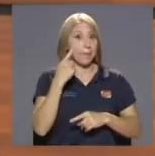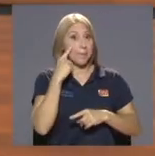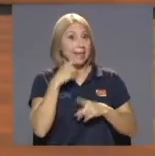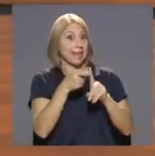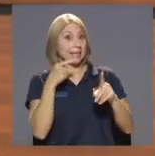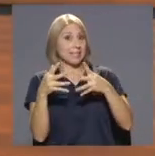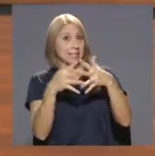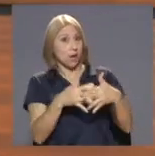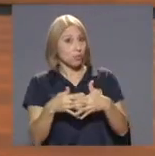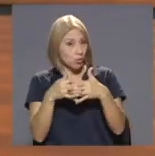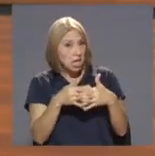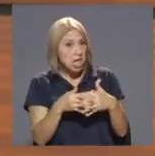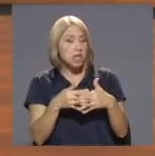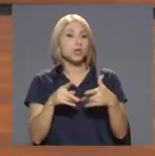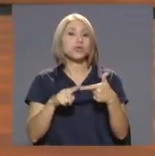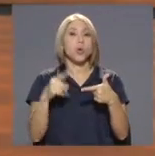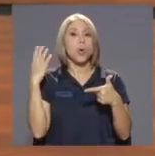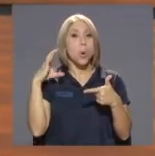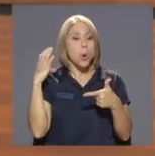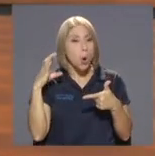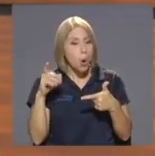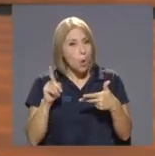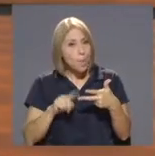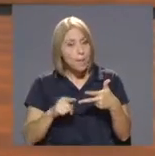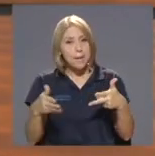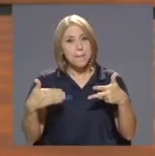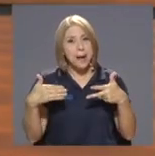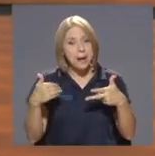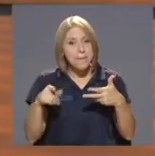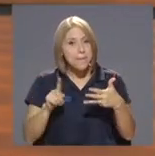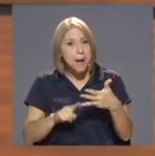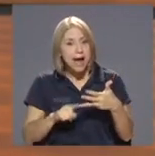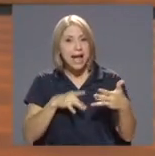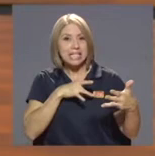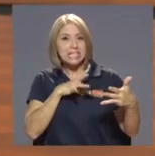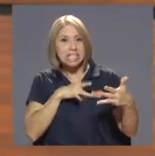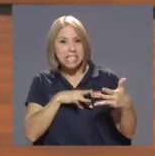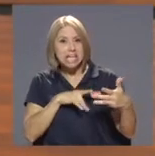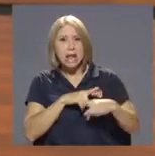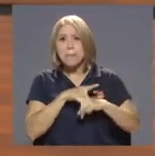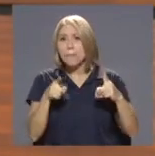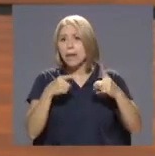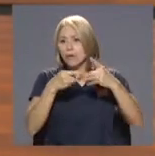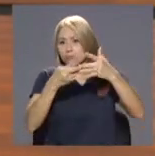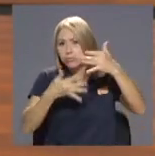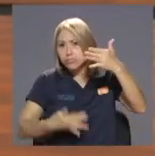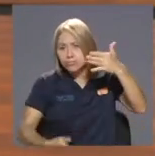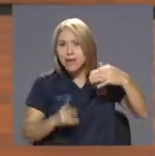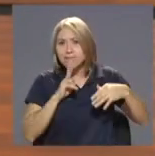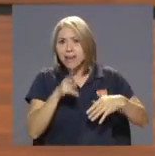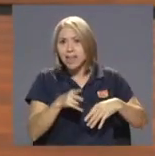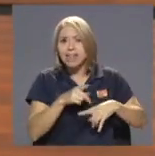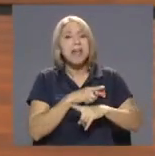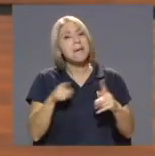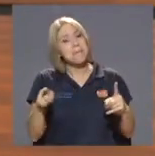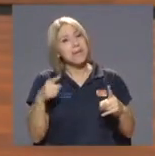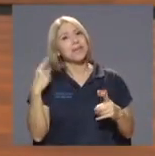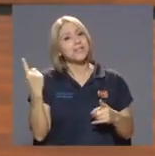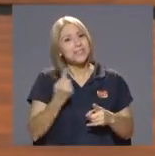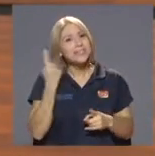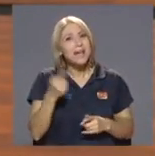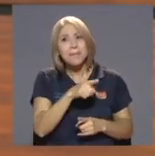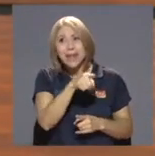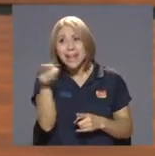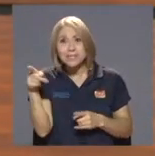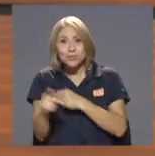Estados Unidos, de Colombia, tenemos gente en Panamá, tenemos gente en Chile, pero la lista es grande en realidad, pero esos son los países a los que generalmente nos están